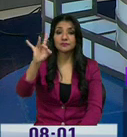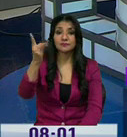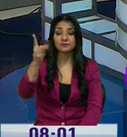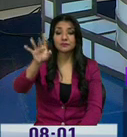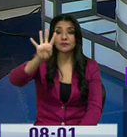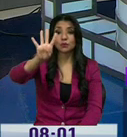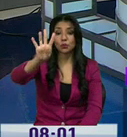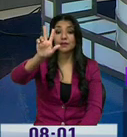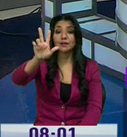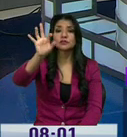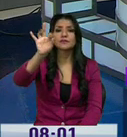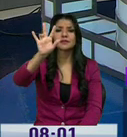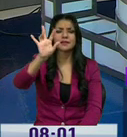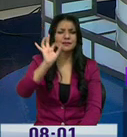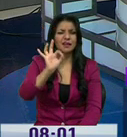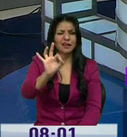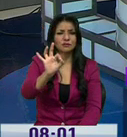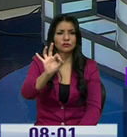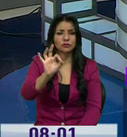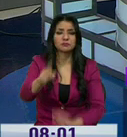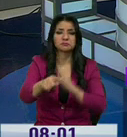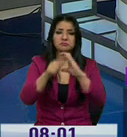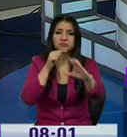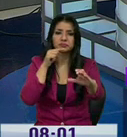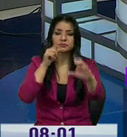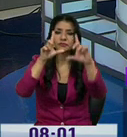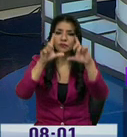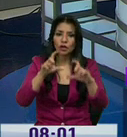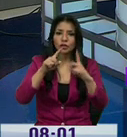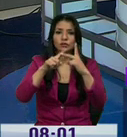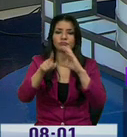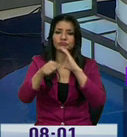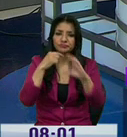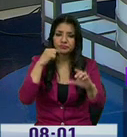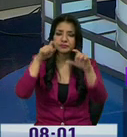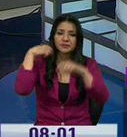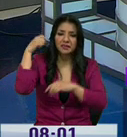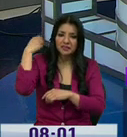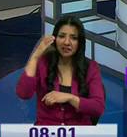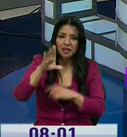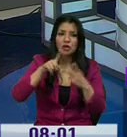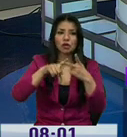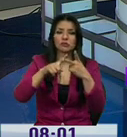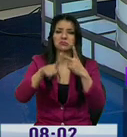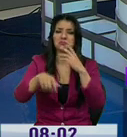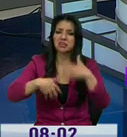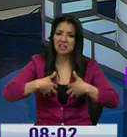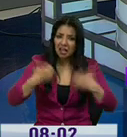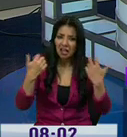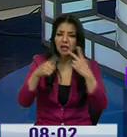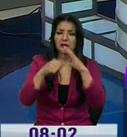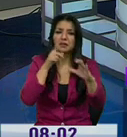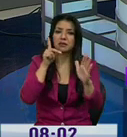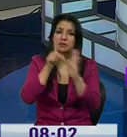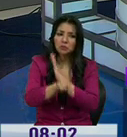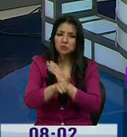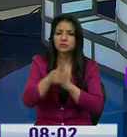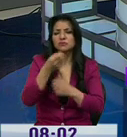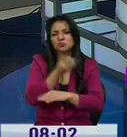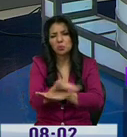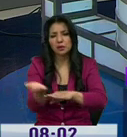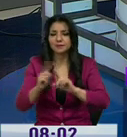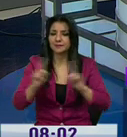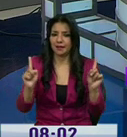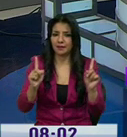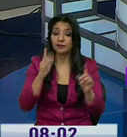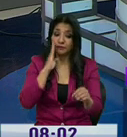098-518-4393, línea directa para que usted nos envíe fotos, documentos, preocupaciones, dolores de cabeza, que nosotros estamos acá para trabajar